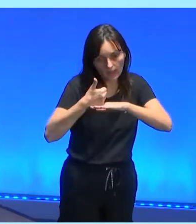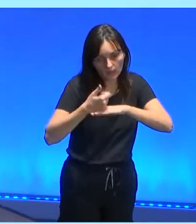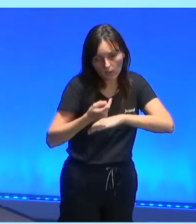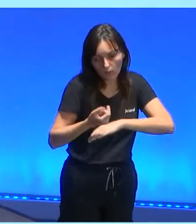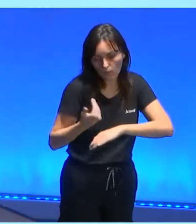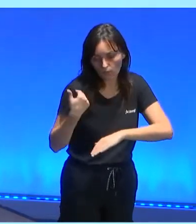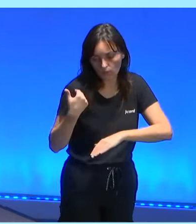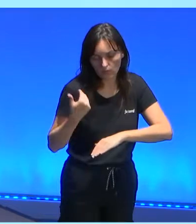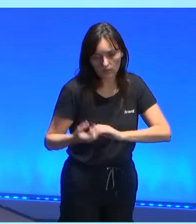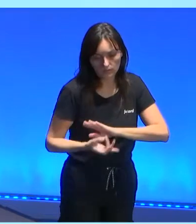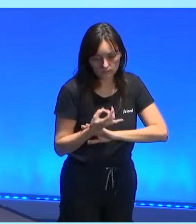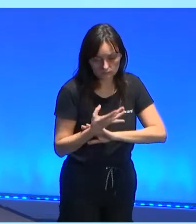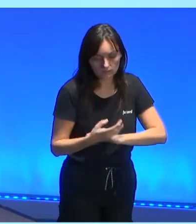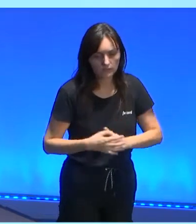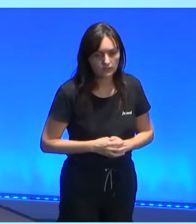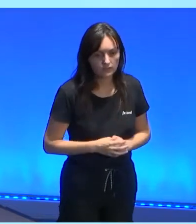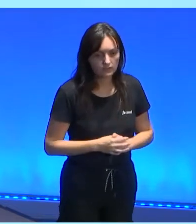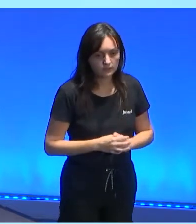pocos años